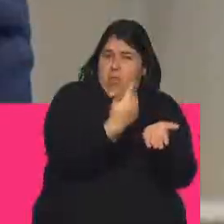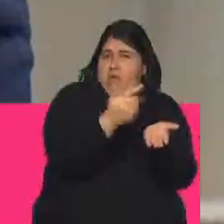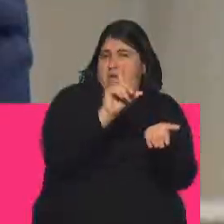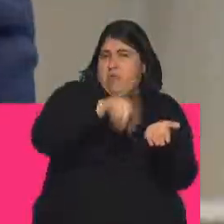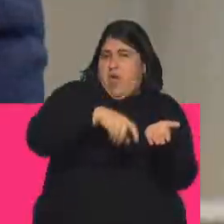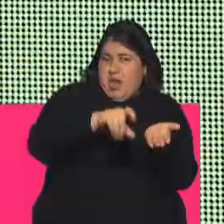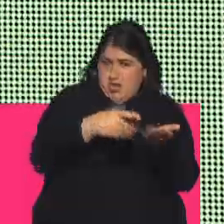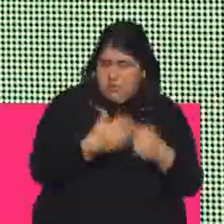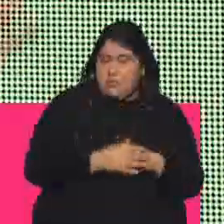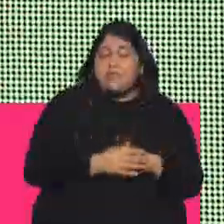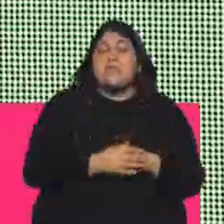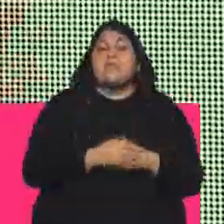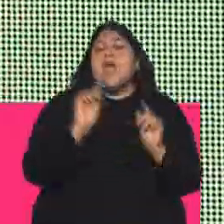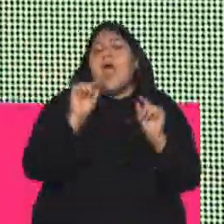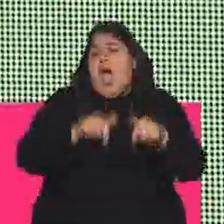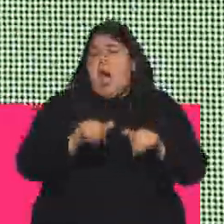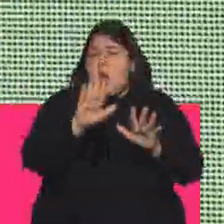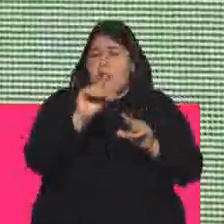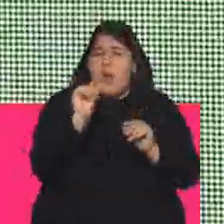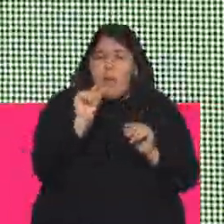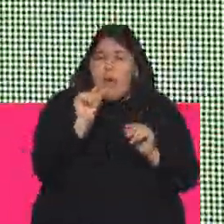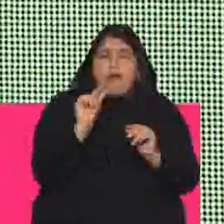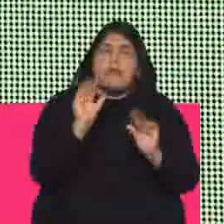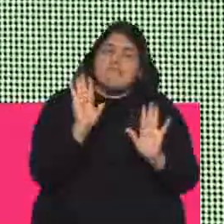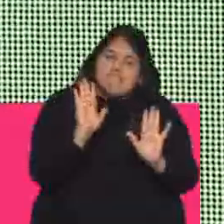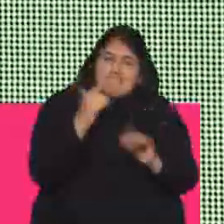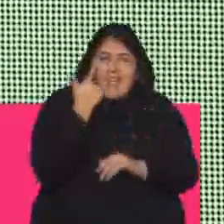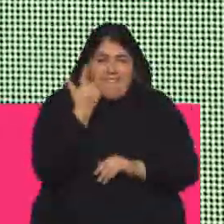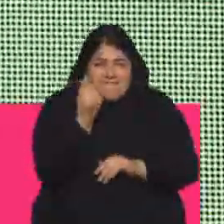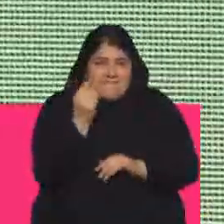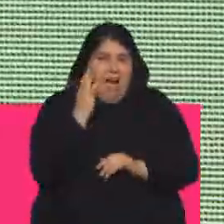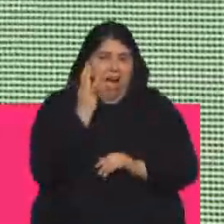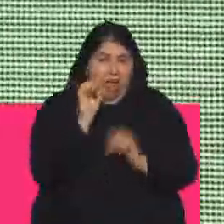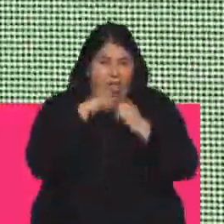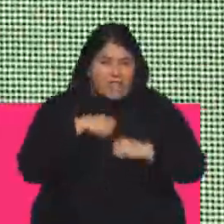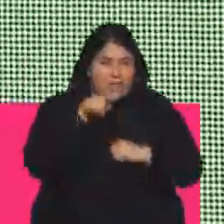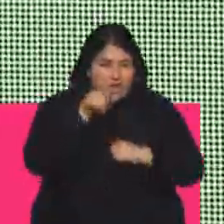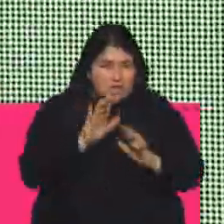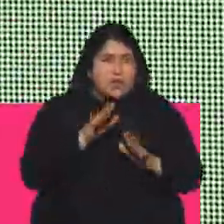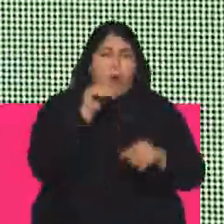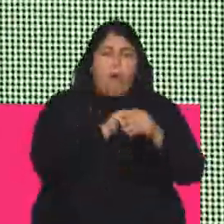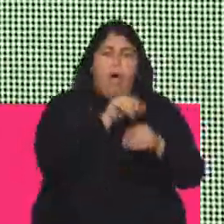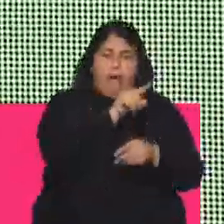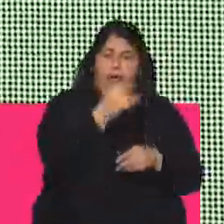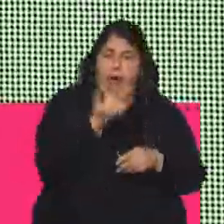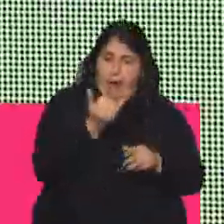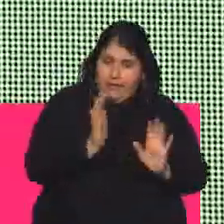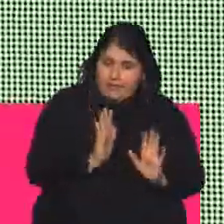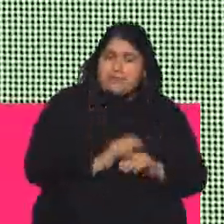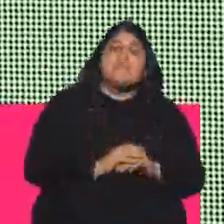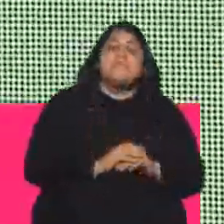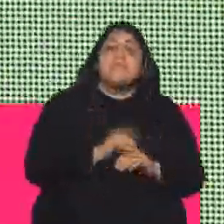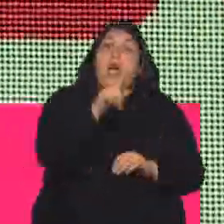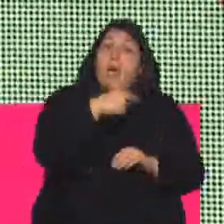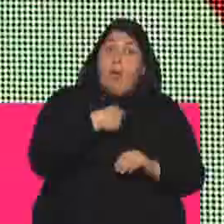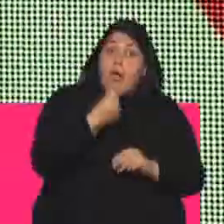papeles. Claro. Ahora, hay una trampón que hacen los bancos. Los bancos dicen, bueno, ¿vos querés que te